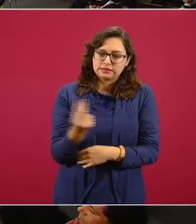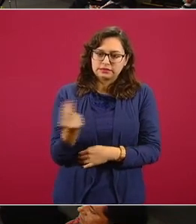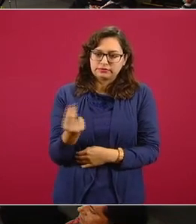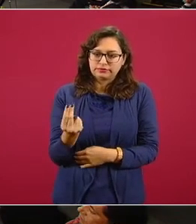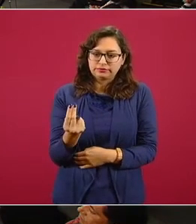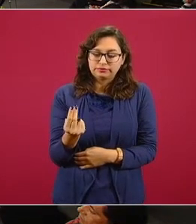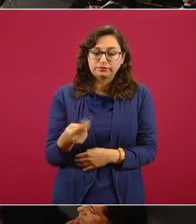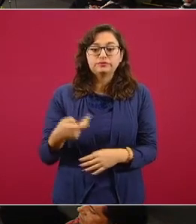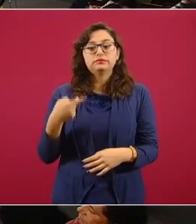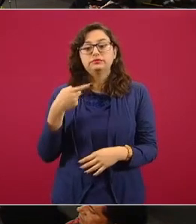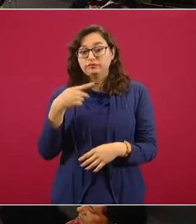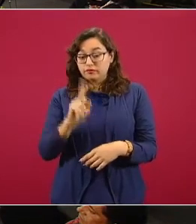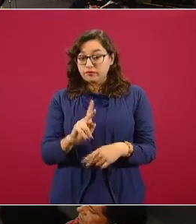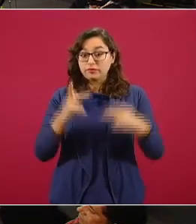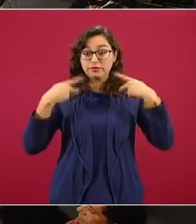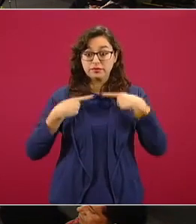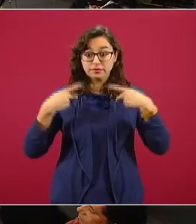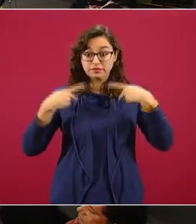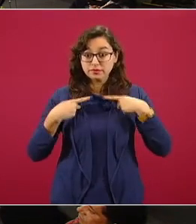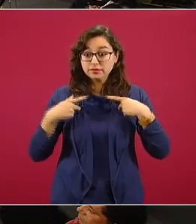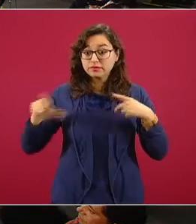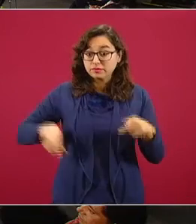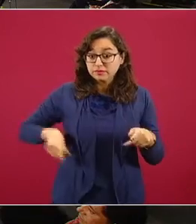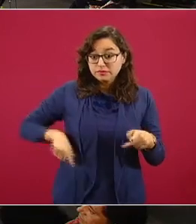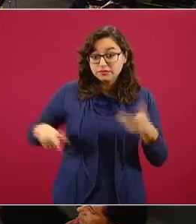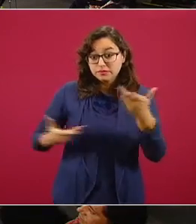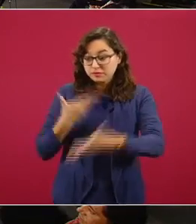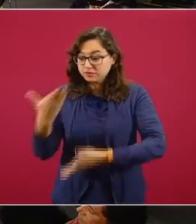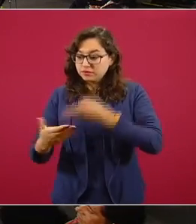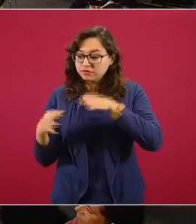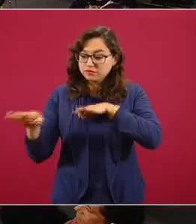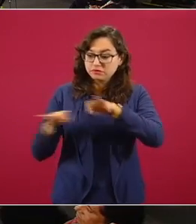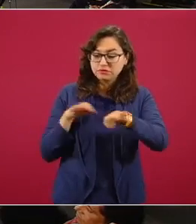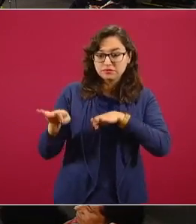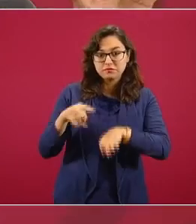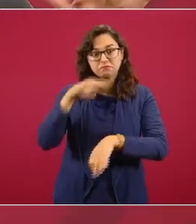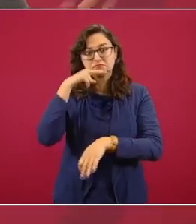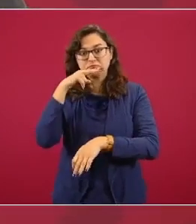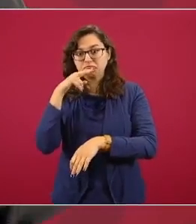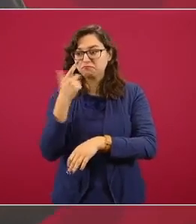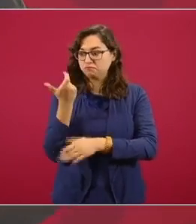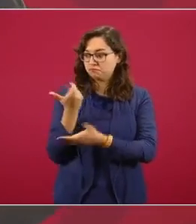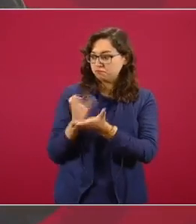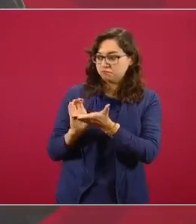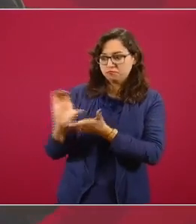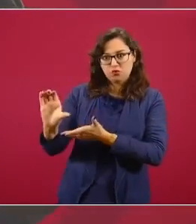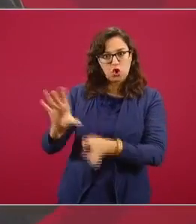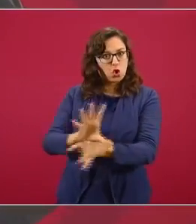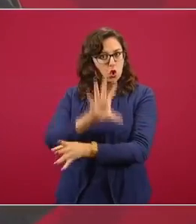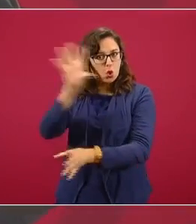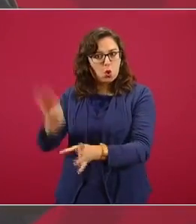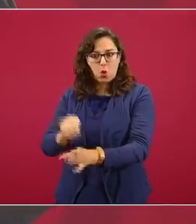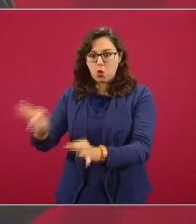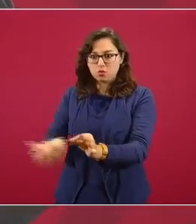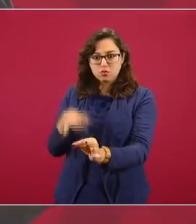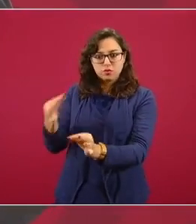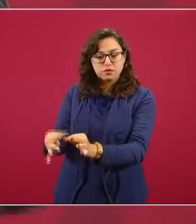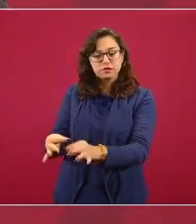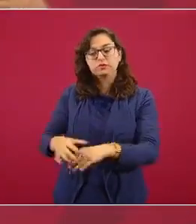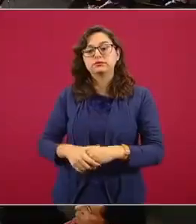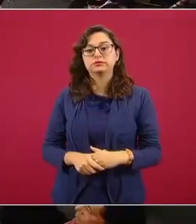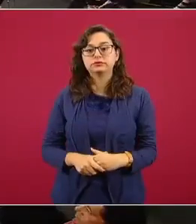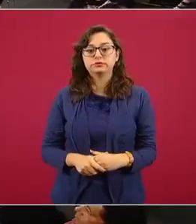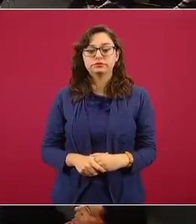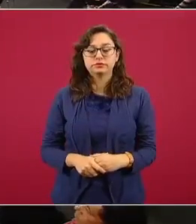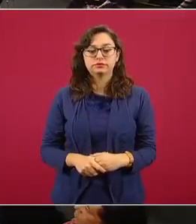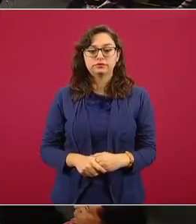en los trabajadores, todos, su aguinaldo completo. El funcionario dice que no.